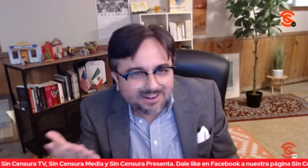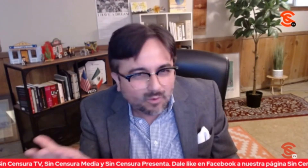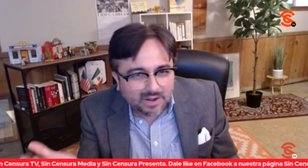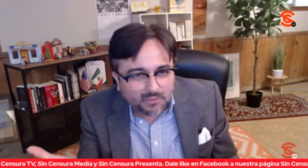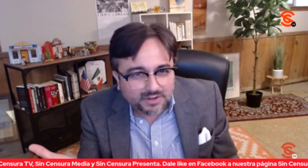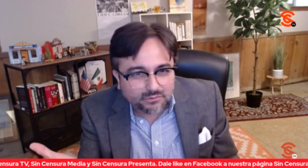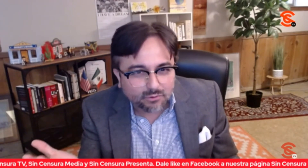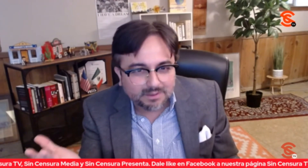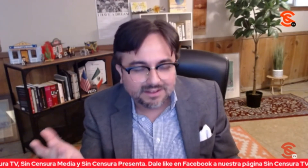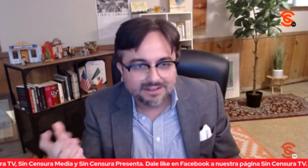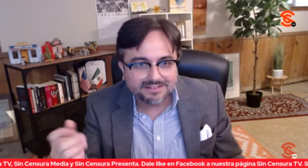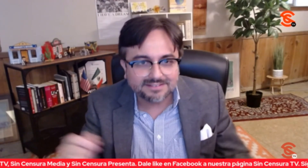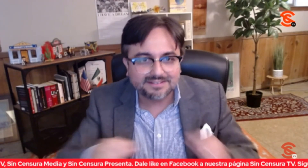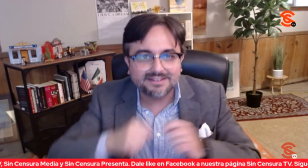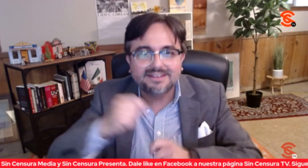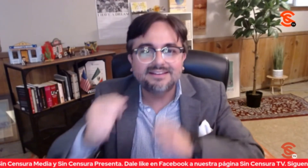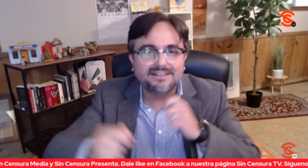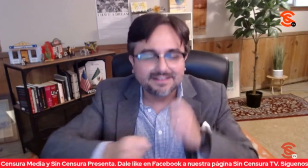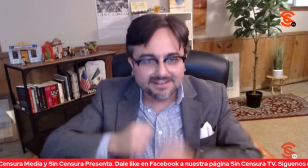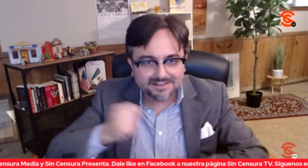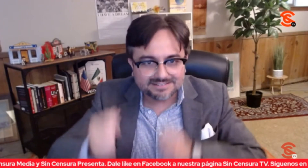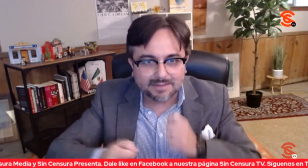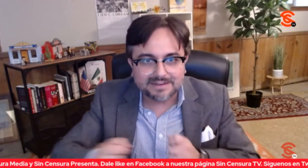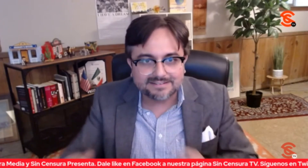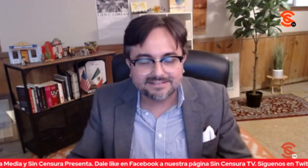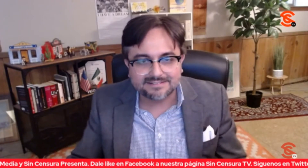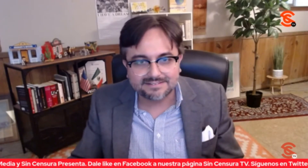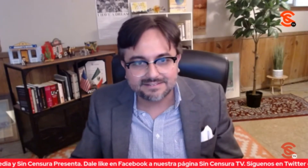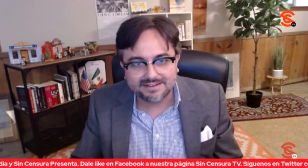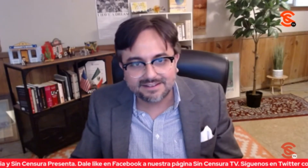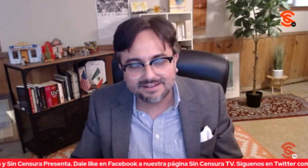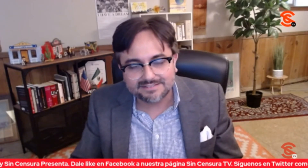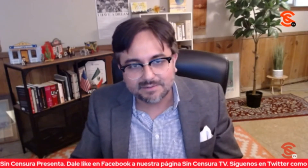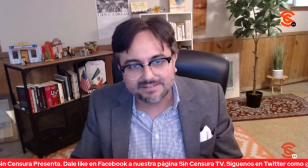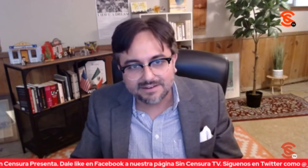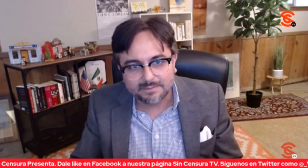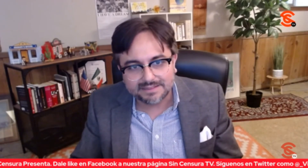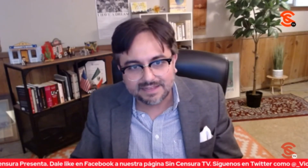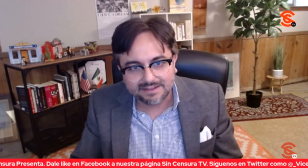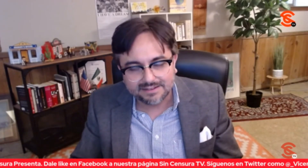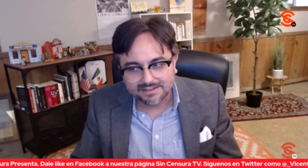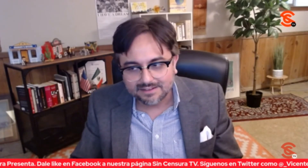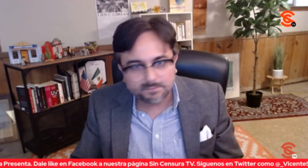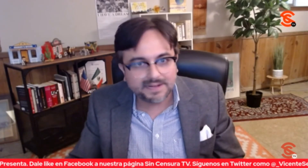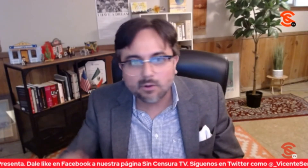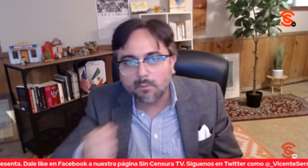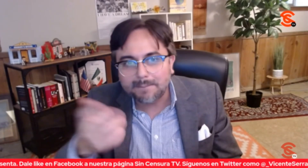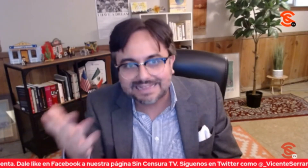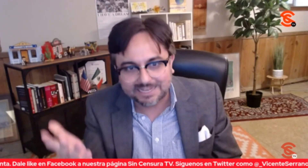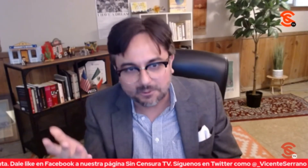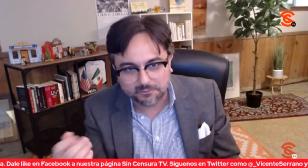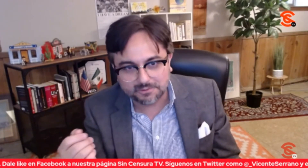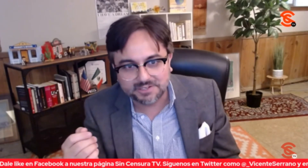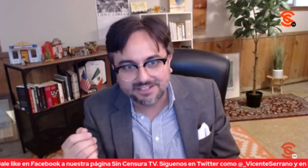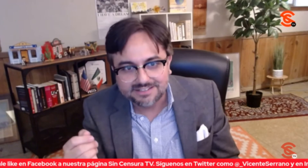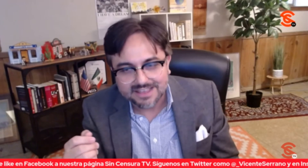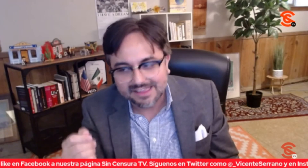expiran de alguna otra forma y se tienen que restablecer, el blindaje. Expiran como un